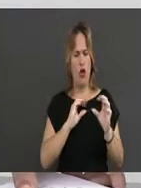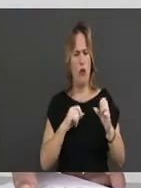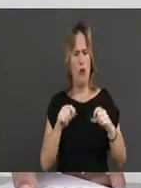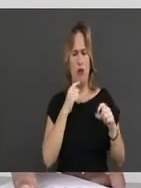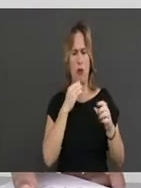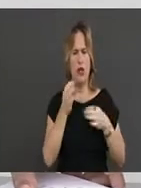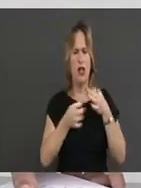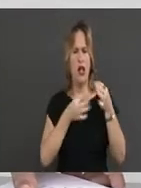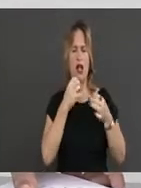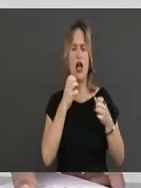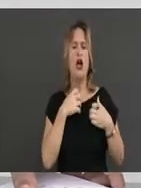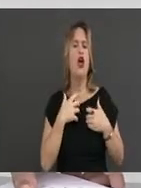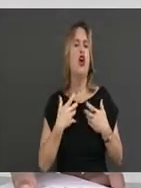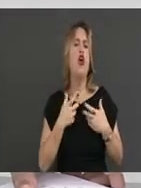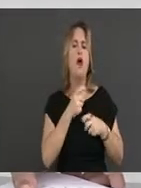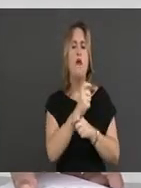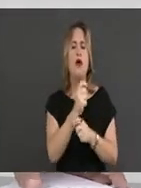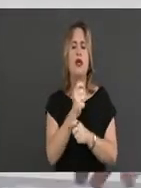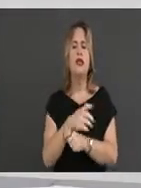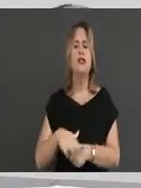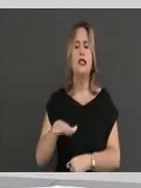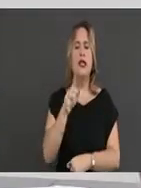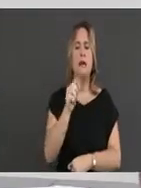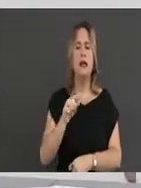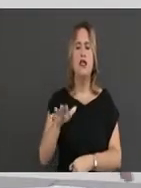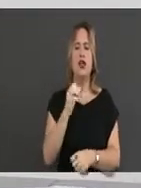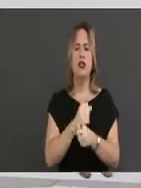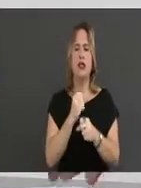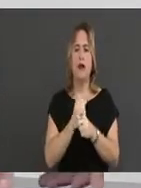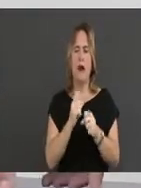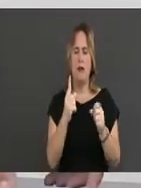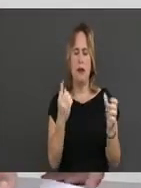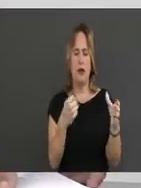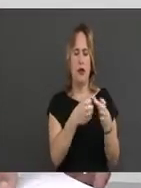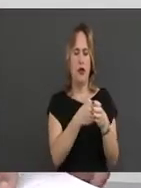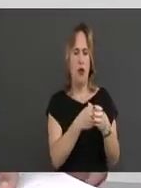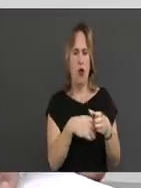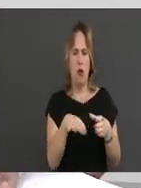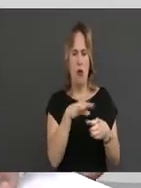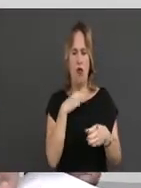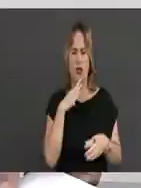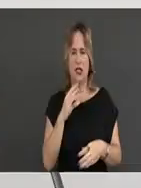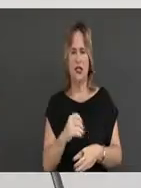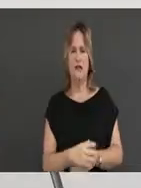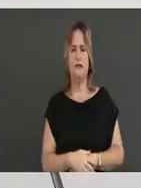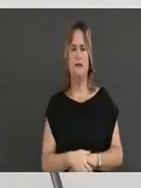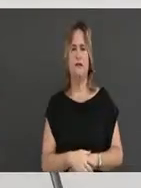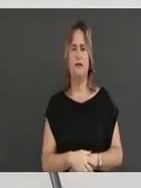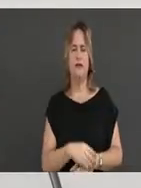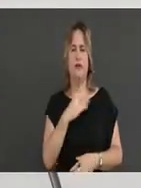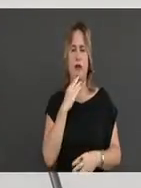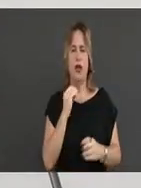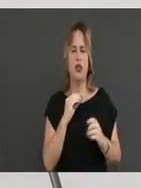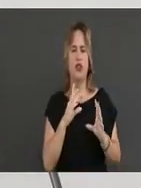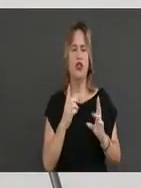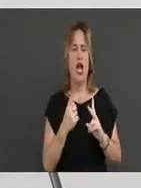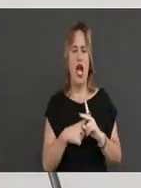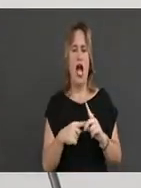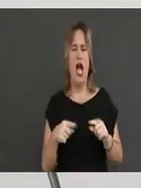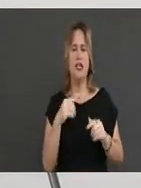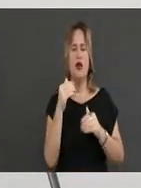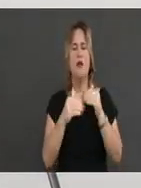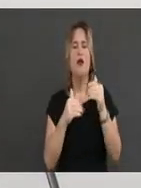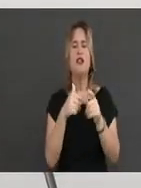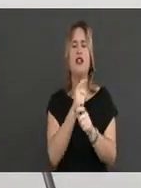pude constatar. ¿Cómo fue ese proceso de capacitación con estas primeras 15 instalaciones? Buenos días a todos. Sí, hay un proceso